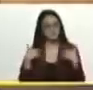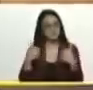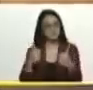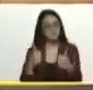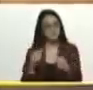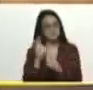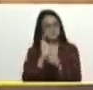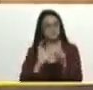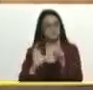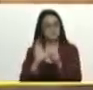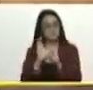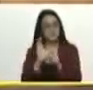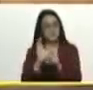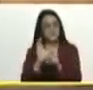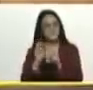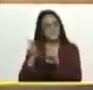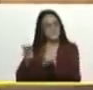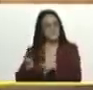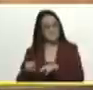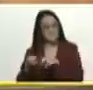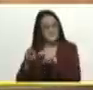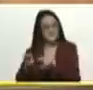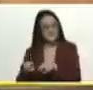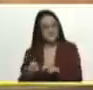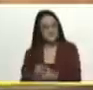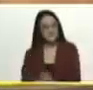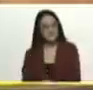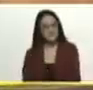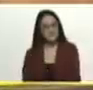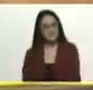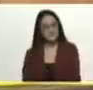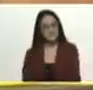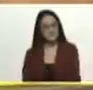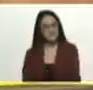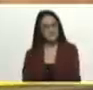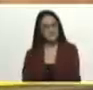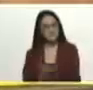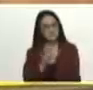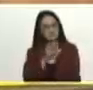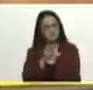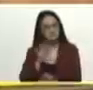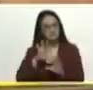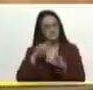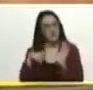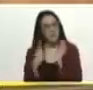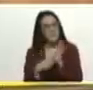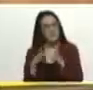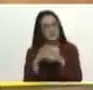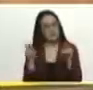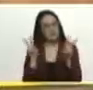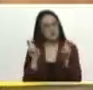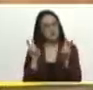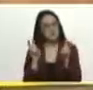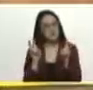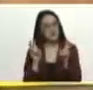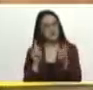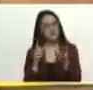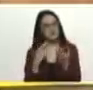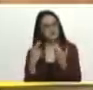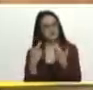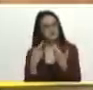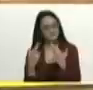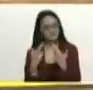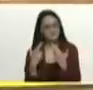la cultura, la agricultura, que abarque todas las áreas del relacionamiento